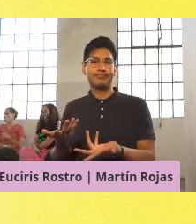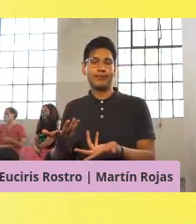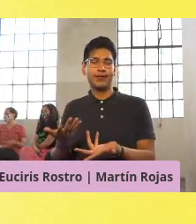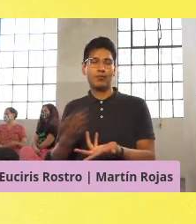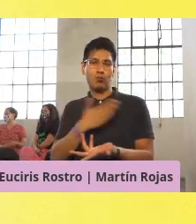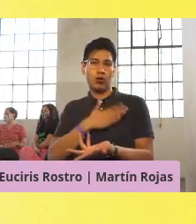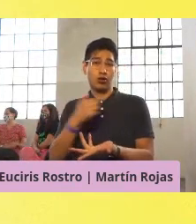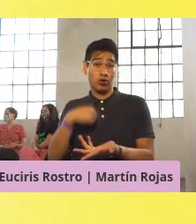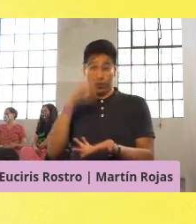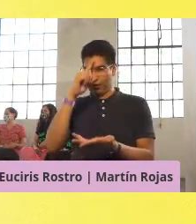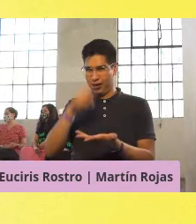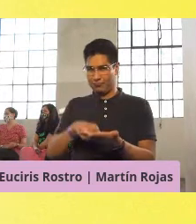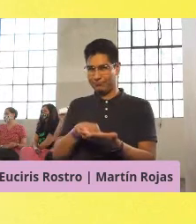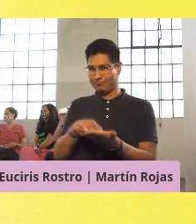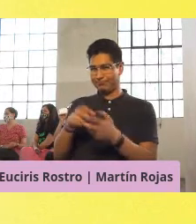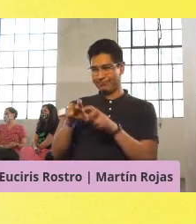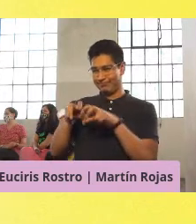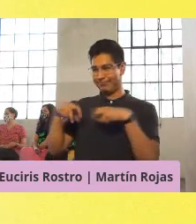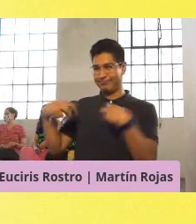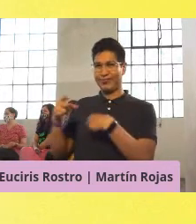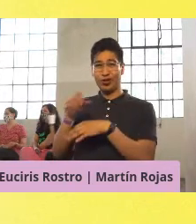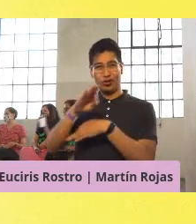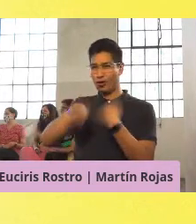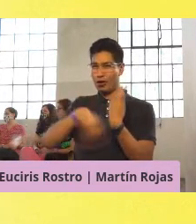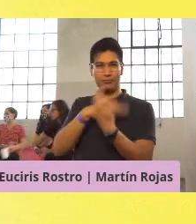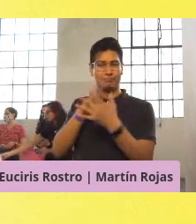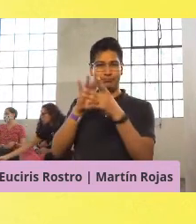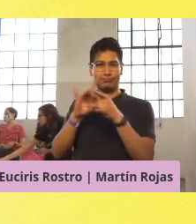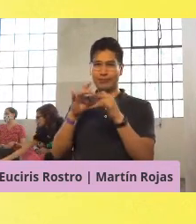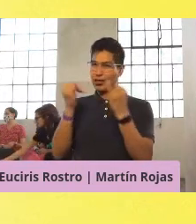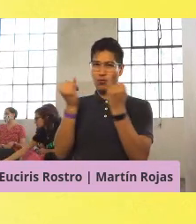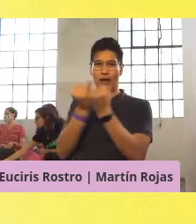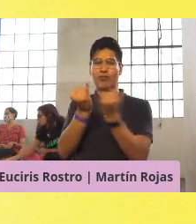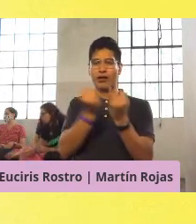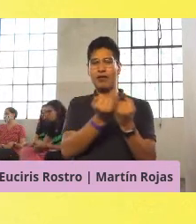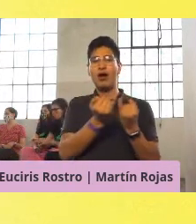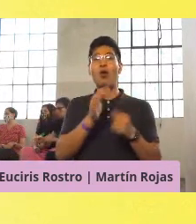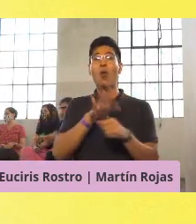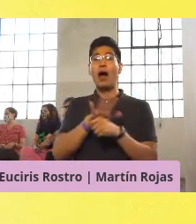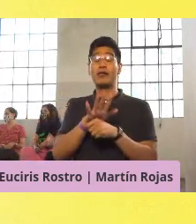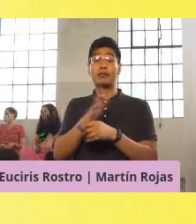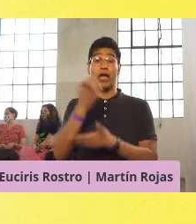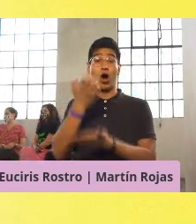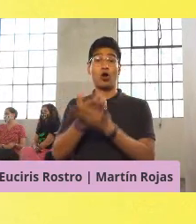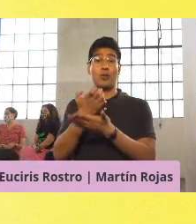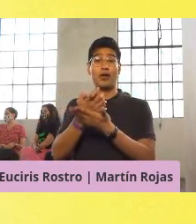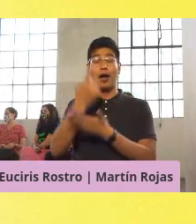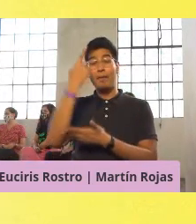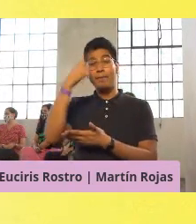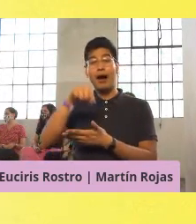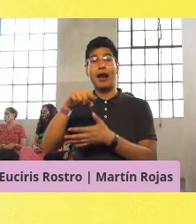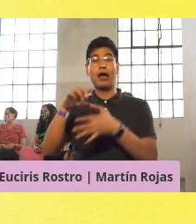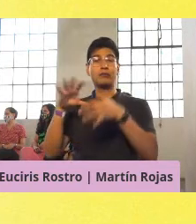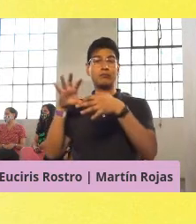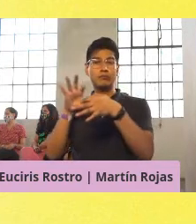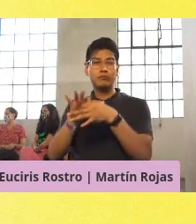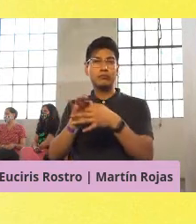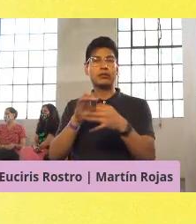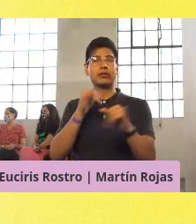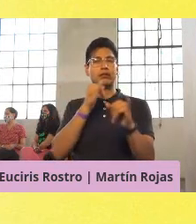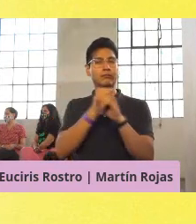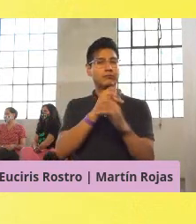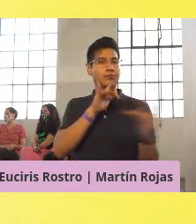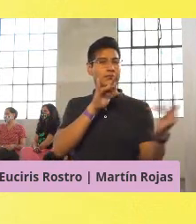que todas hablaron de eso, que son estas economías basadas en la construcción de lazos sociales, en